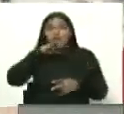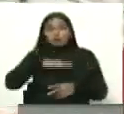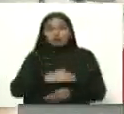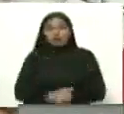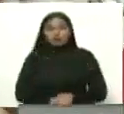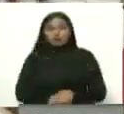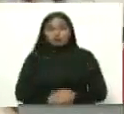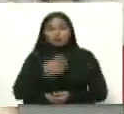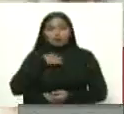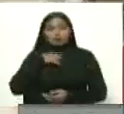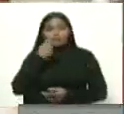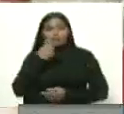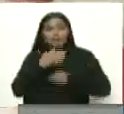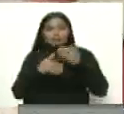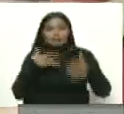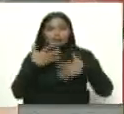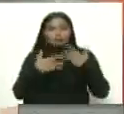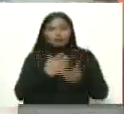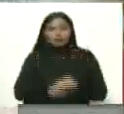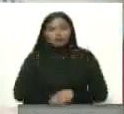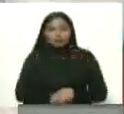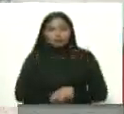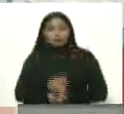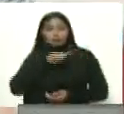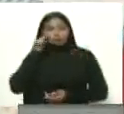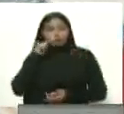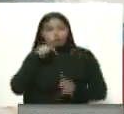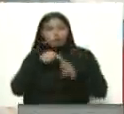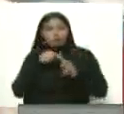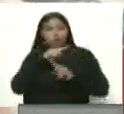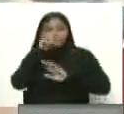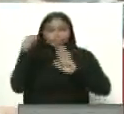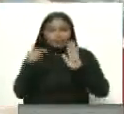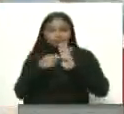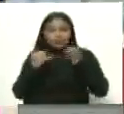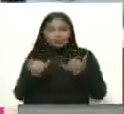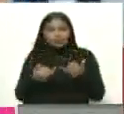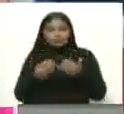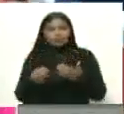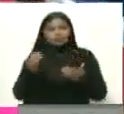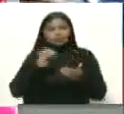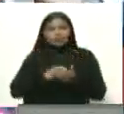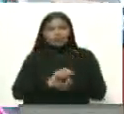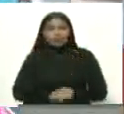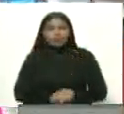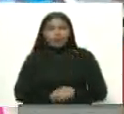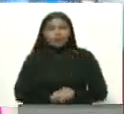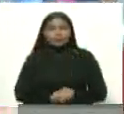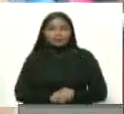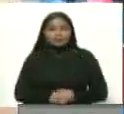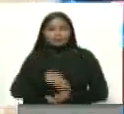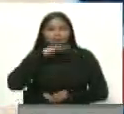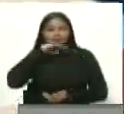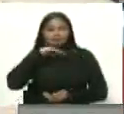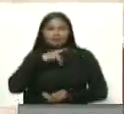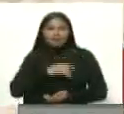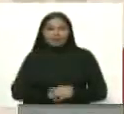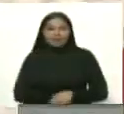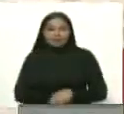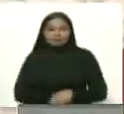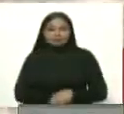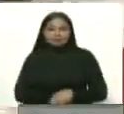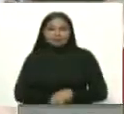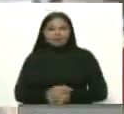puedo faltar a esta actividad que ha estado absolutamente repleta de colegas,